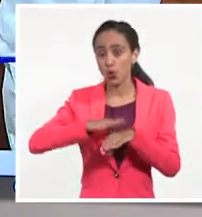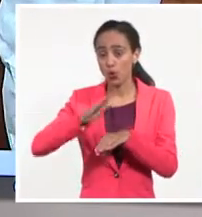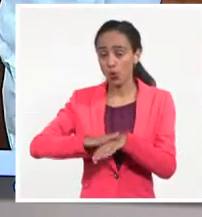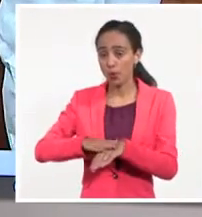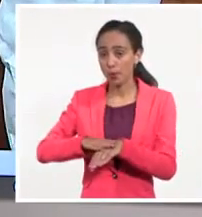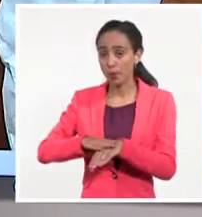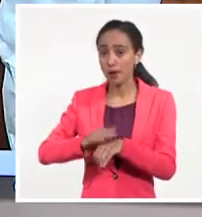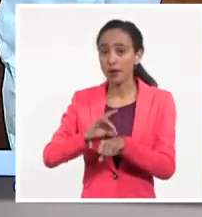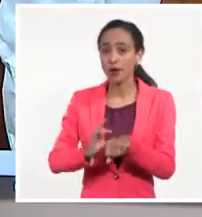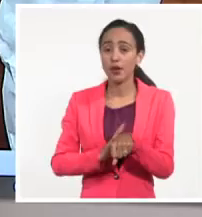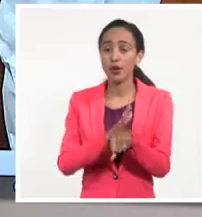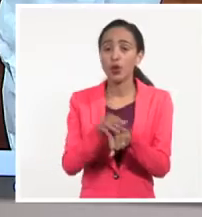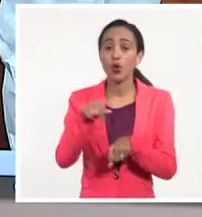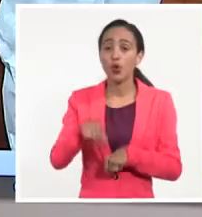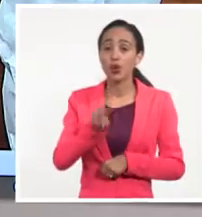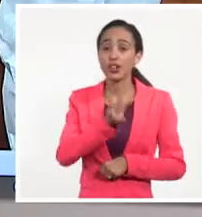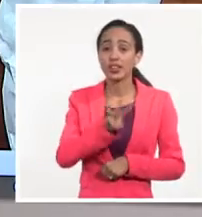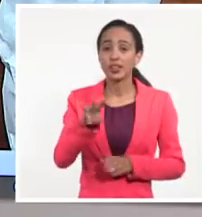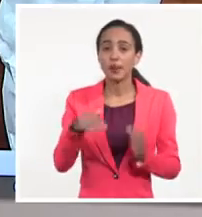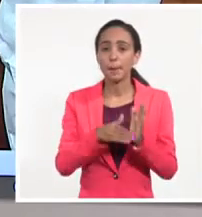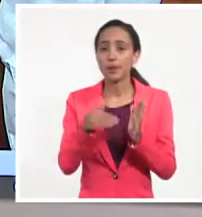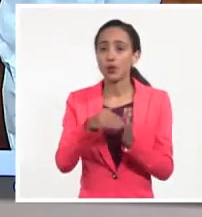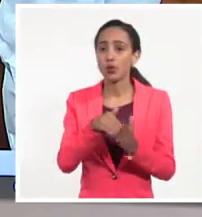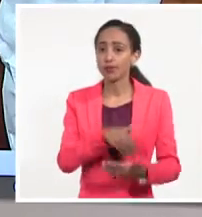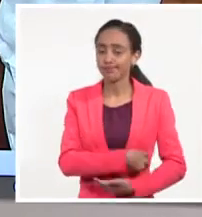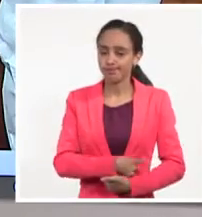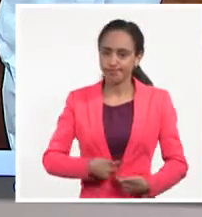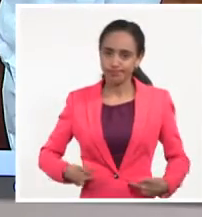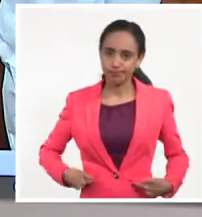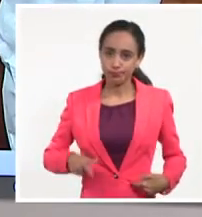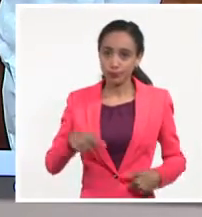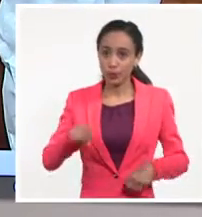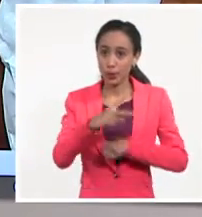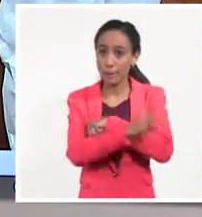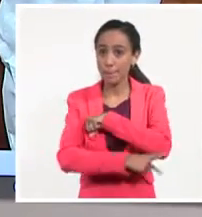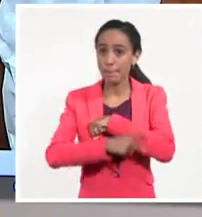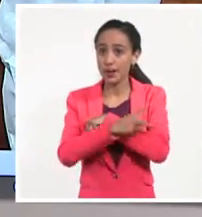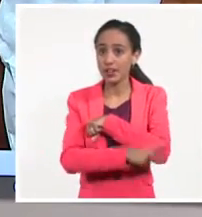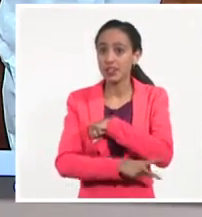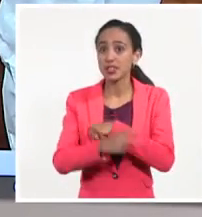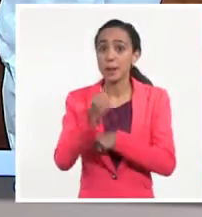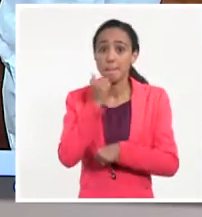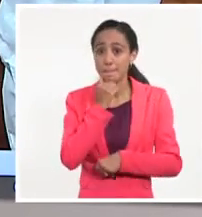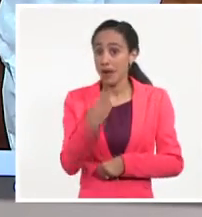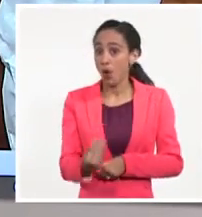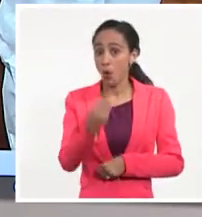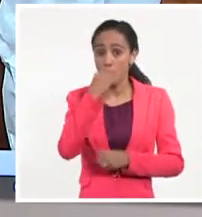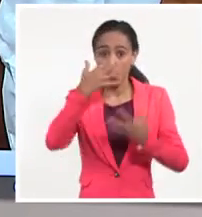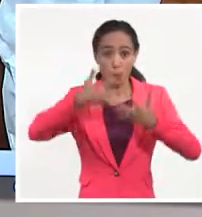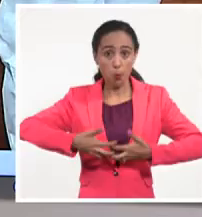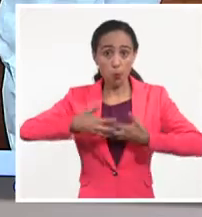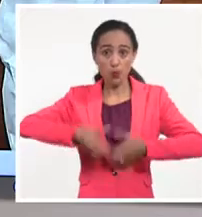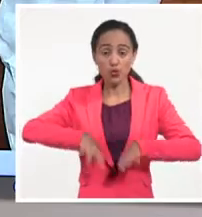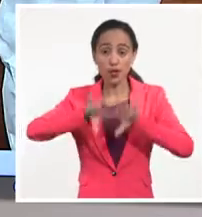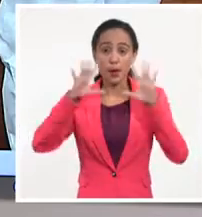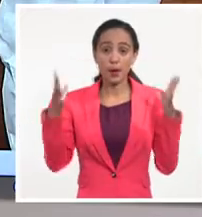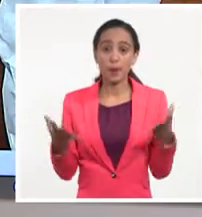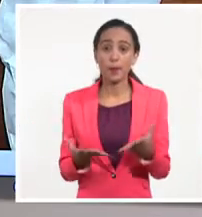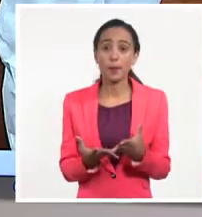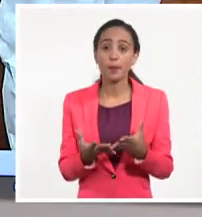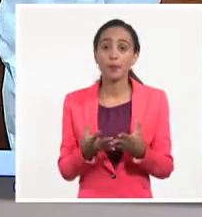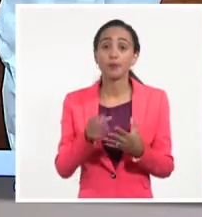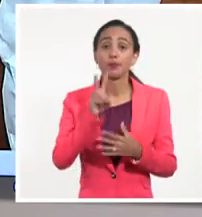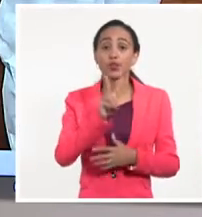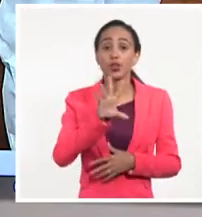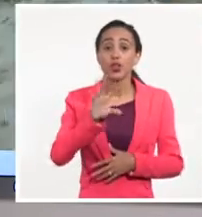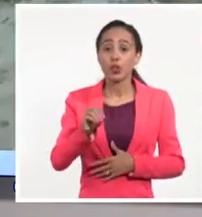hoy 33 millones sufren hambre. Allí, uno de los países que más comida produce en el mundo, donde al menos